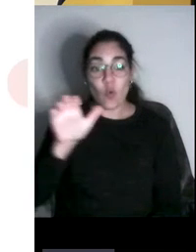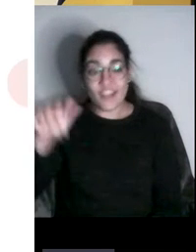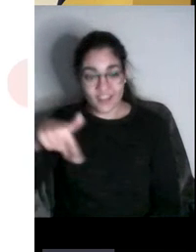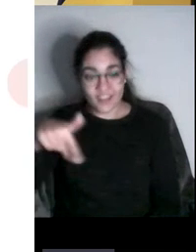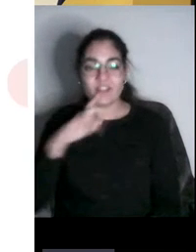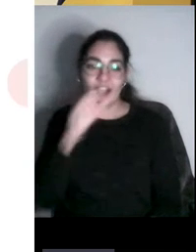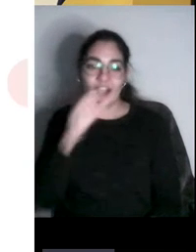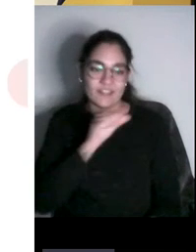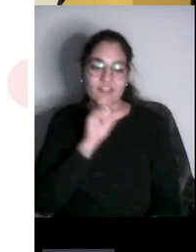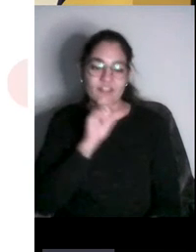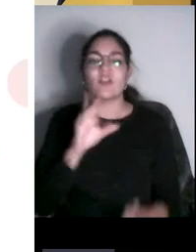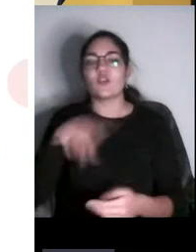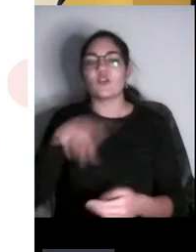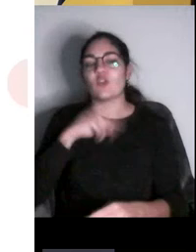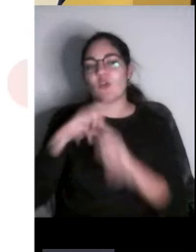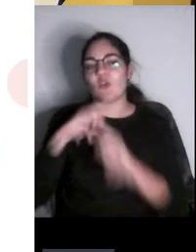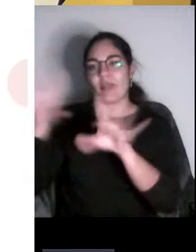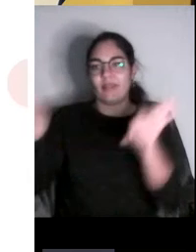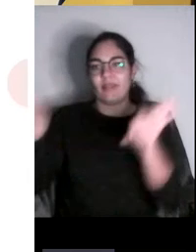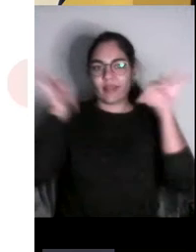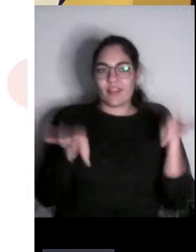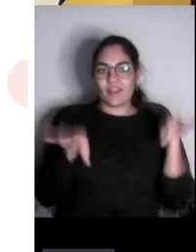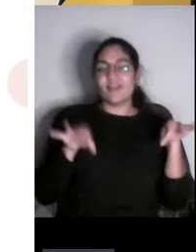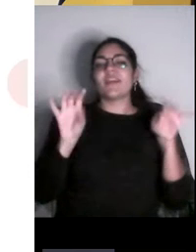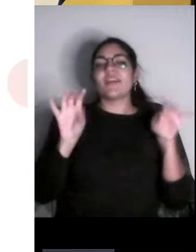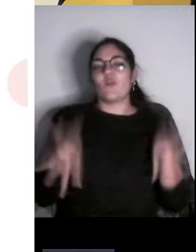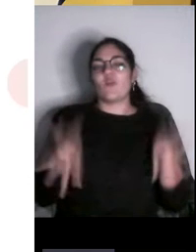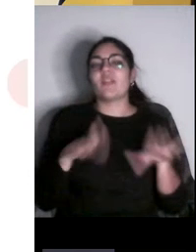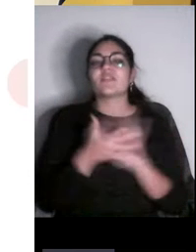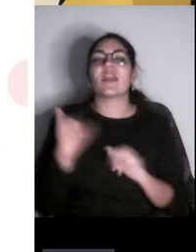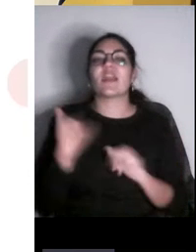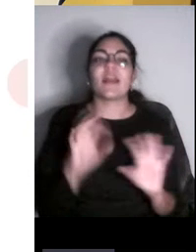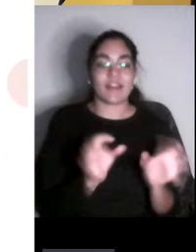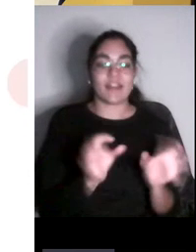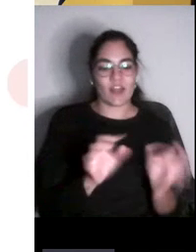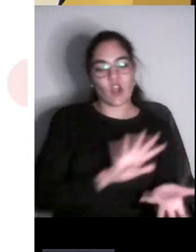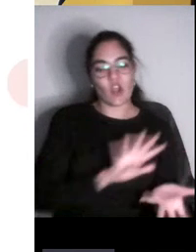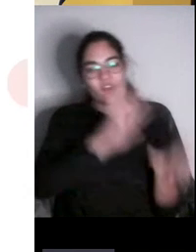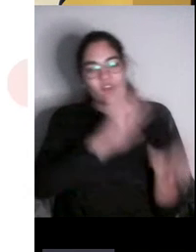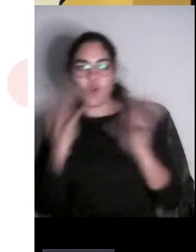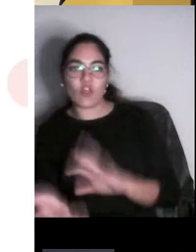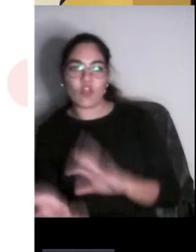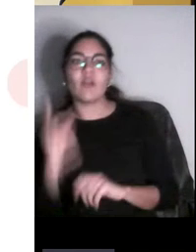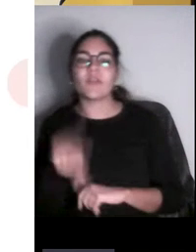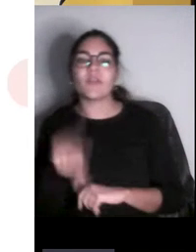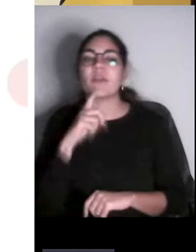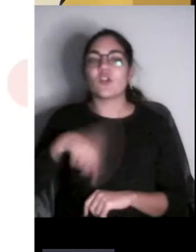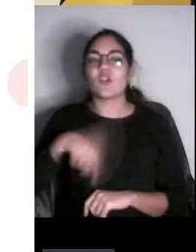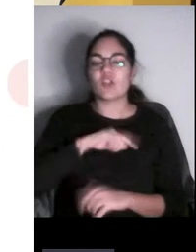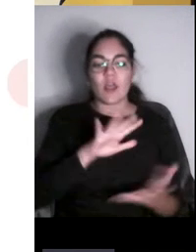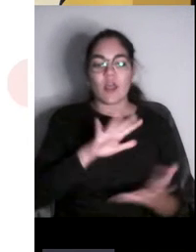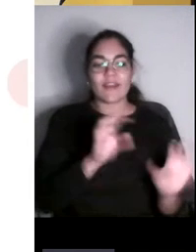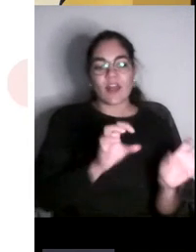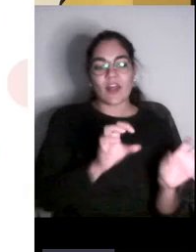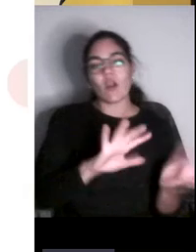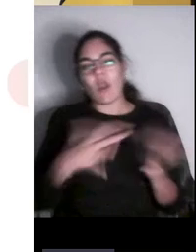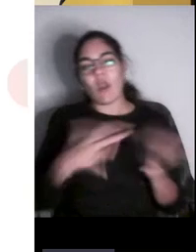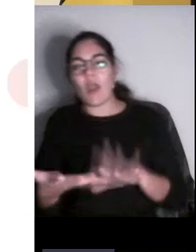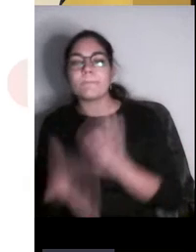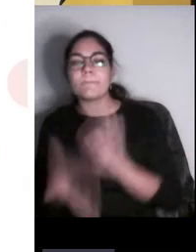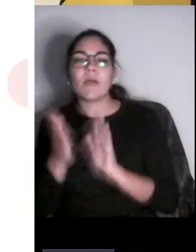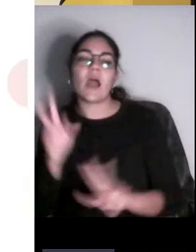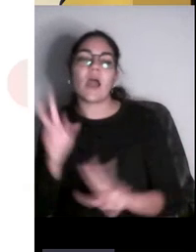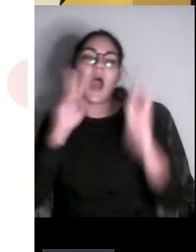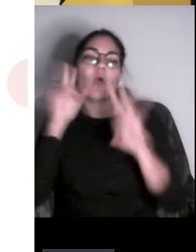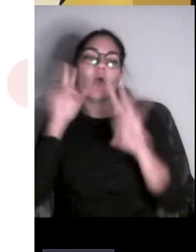la asignatura desde la evolución de la radio la vinculación al uso del audiovisual las audiencias de